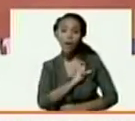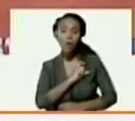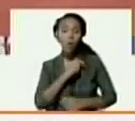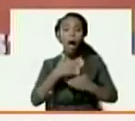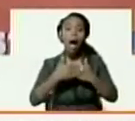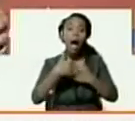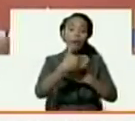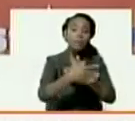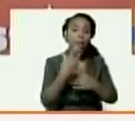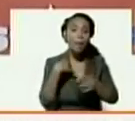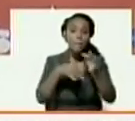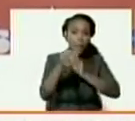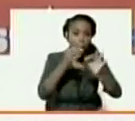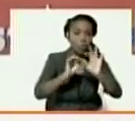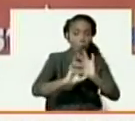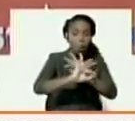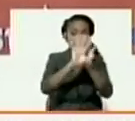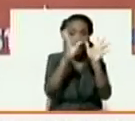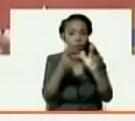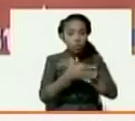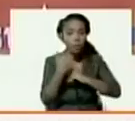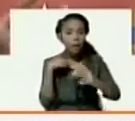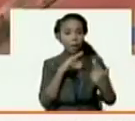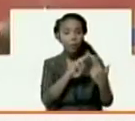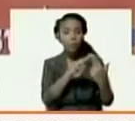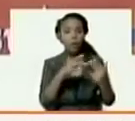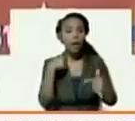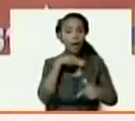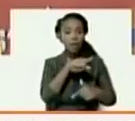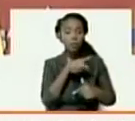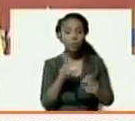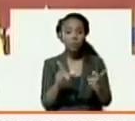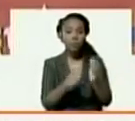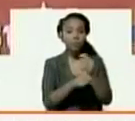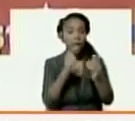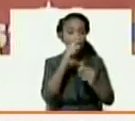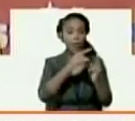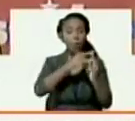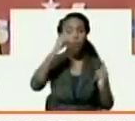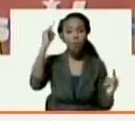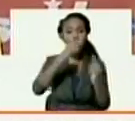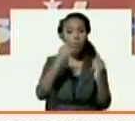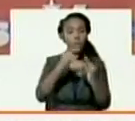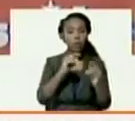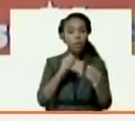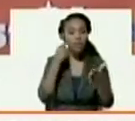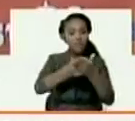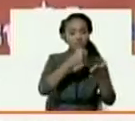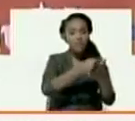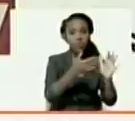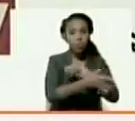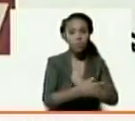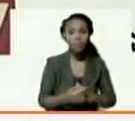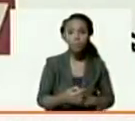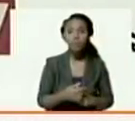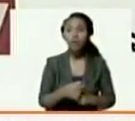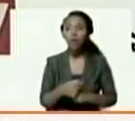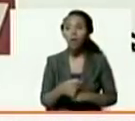propuestas que en lo concreto se llevarán para este encuentro, tomando en cuenta pues esta plataforma continental de lucha. Bueno,